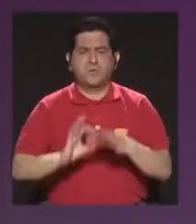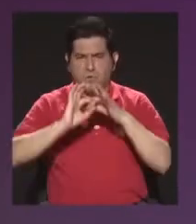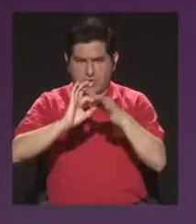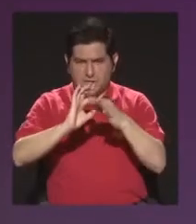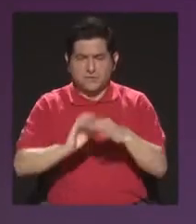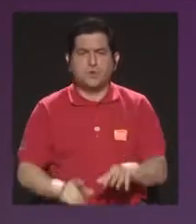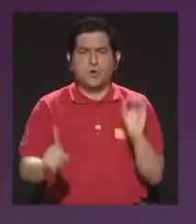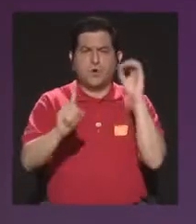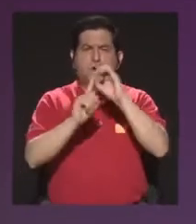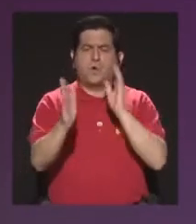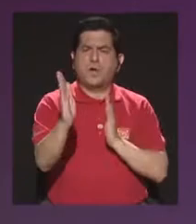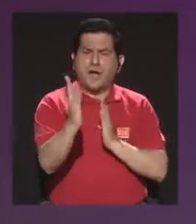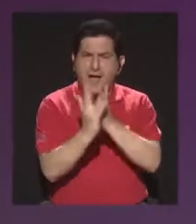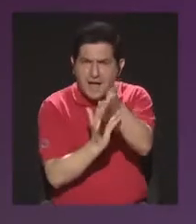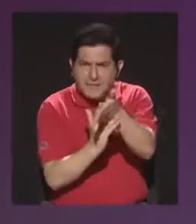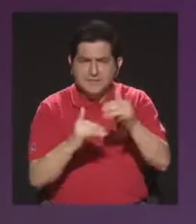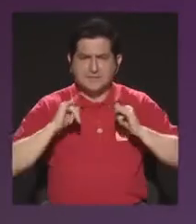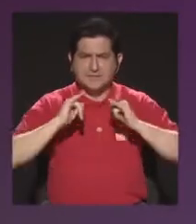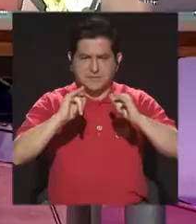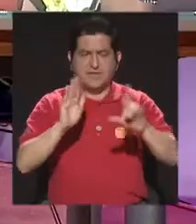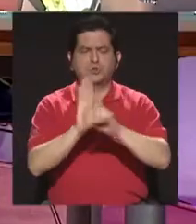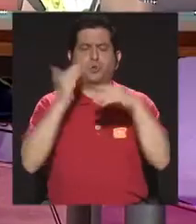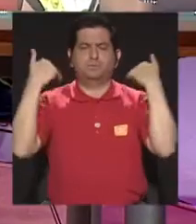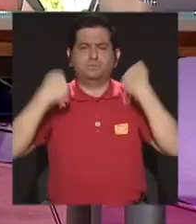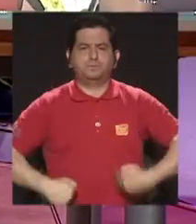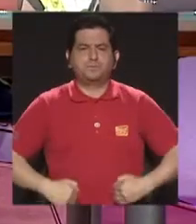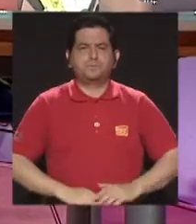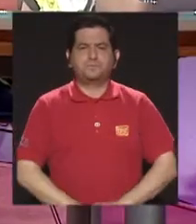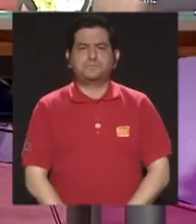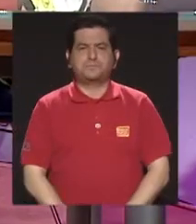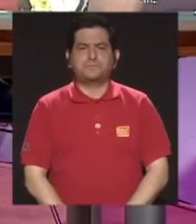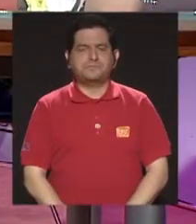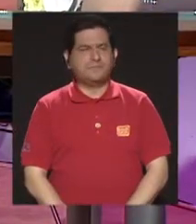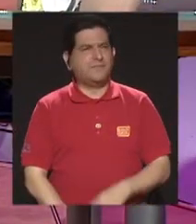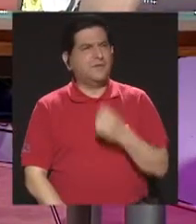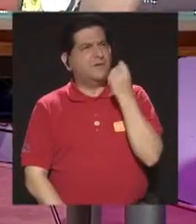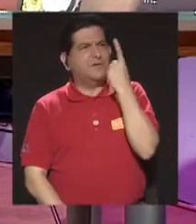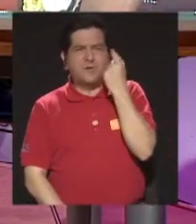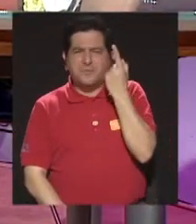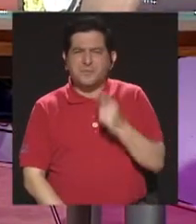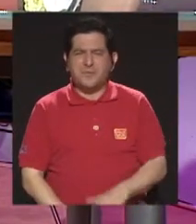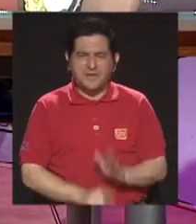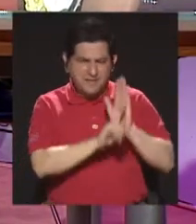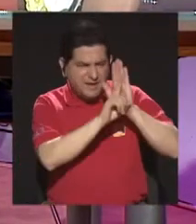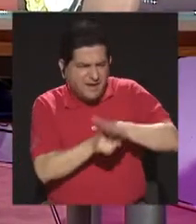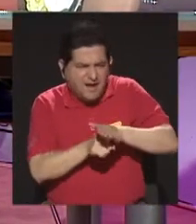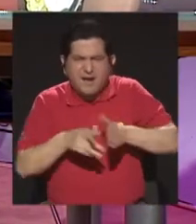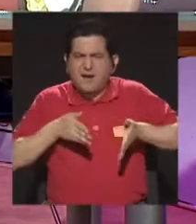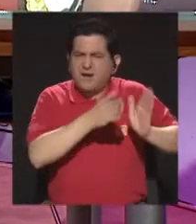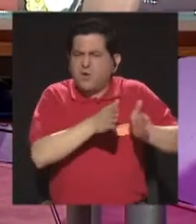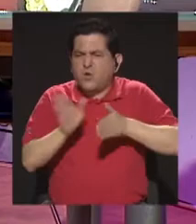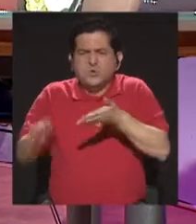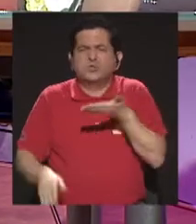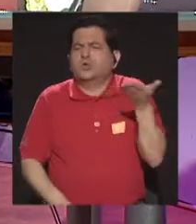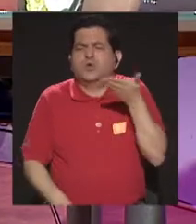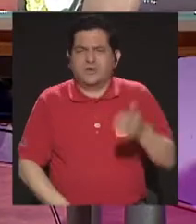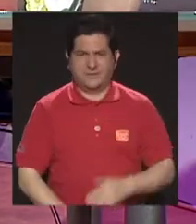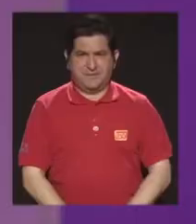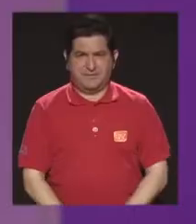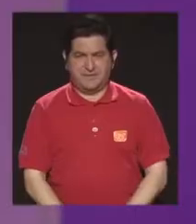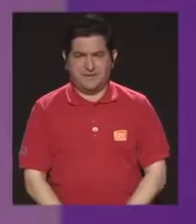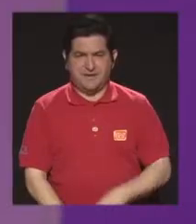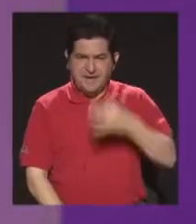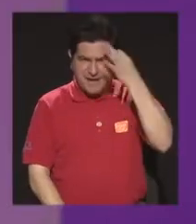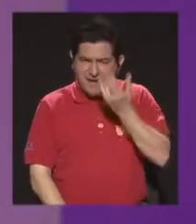objetivo siempre va a ser el acceso equitativo a los derechos humanos. ¿Qué es lo que entendemos por acoso callejero? ¿Qué es exactamente? Nosotros creo